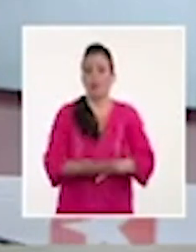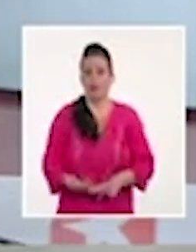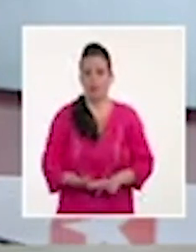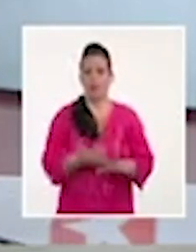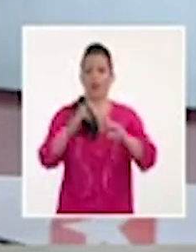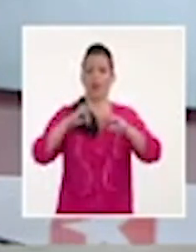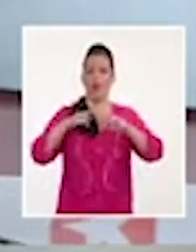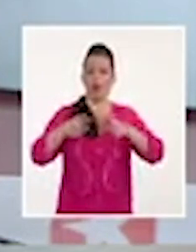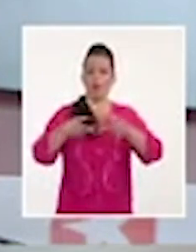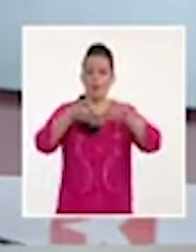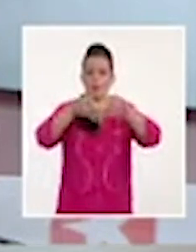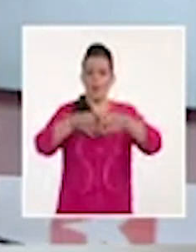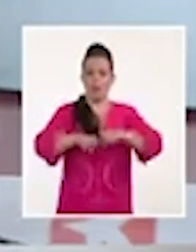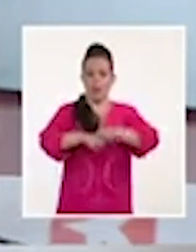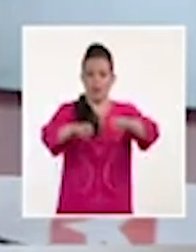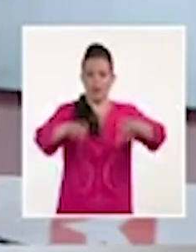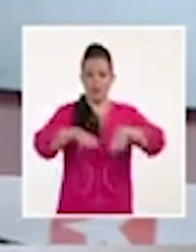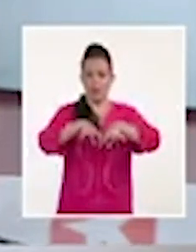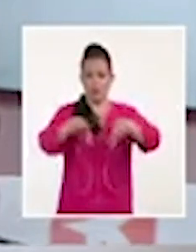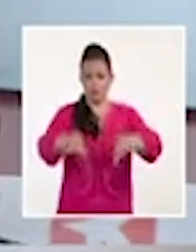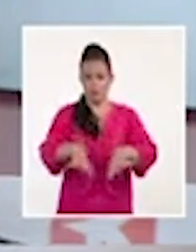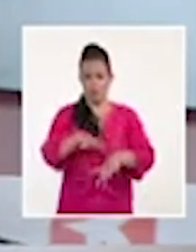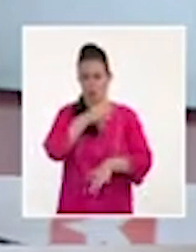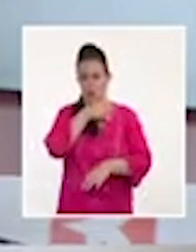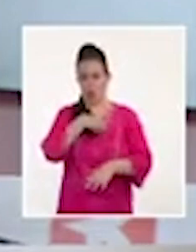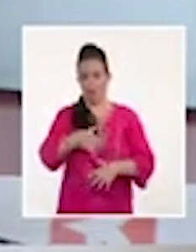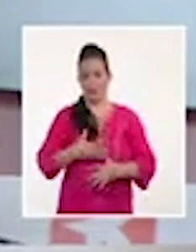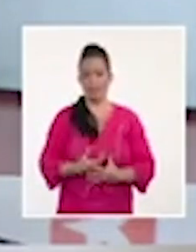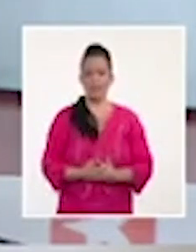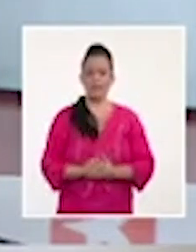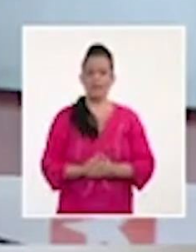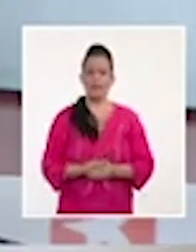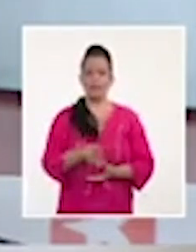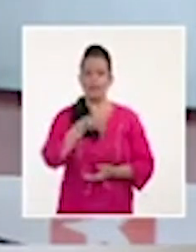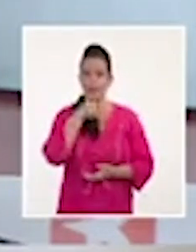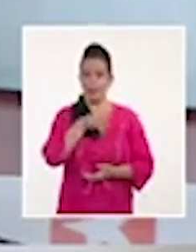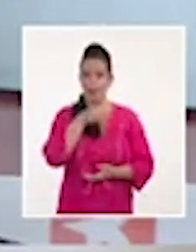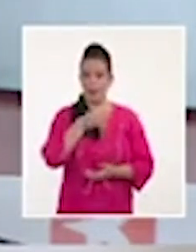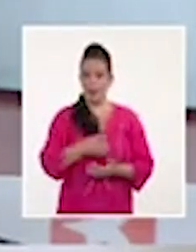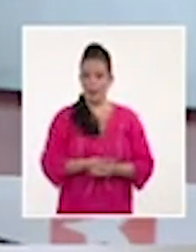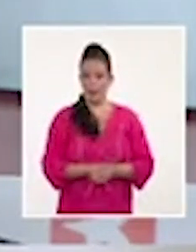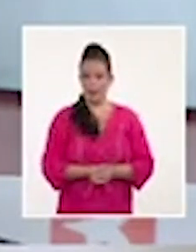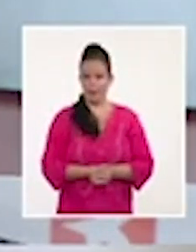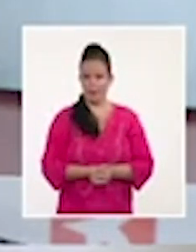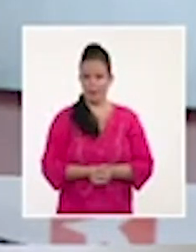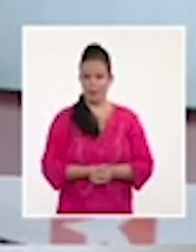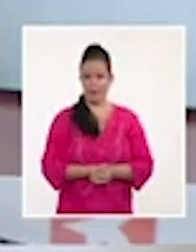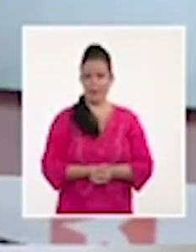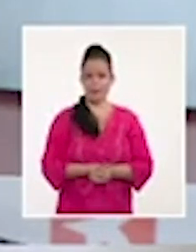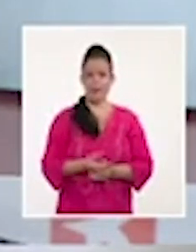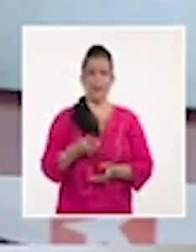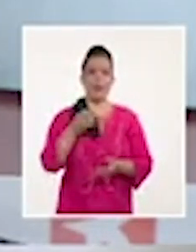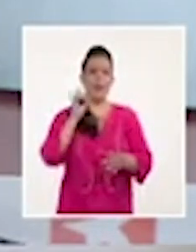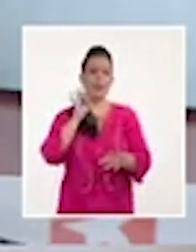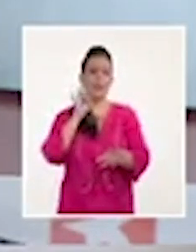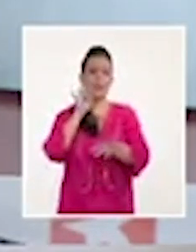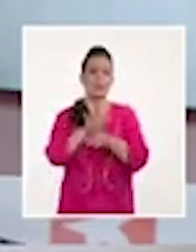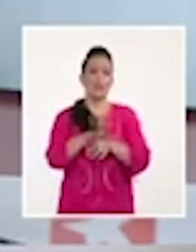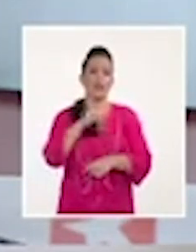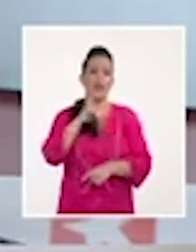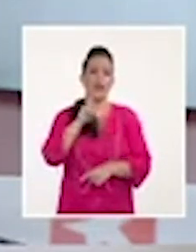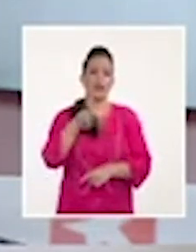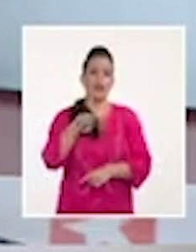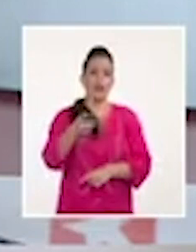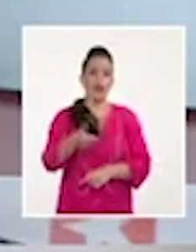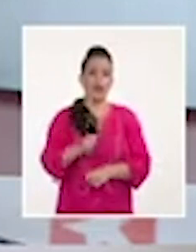uno de los aspectos de esa manipulación fue entrando por la frontera sur de eeuu a